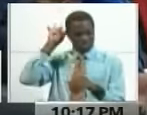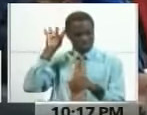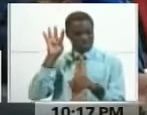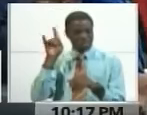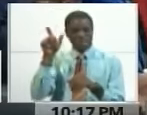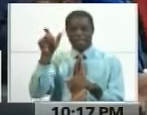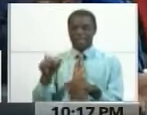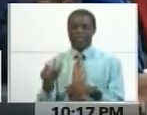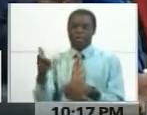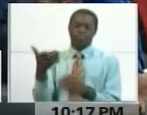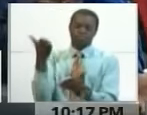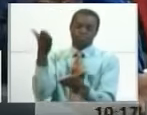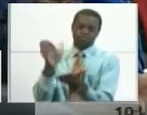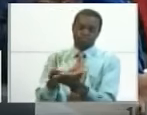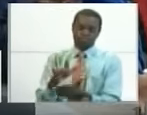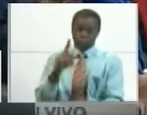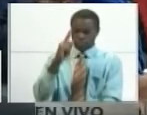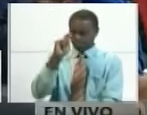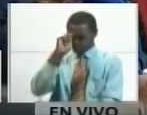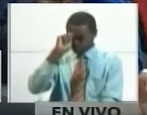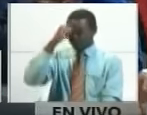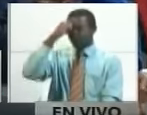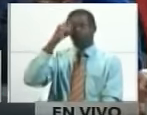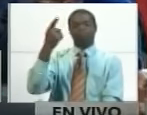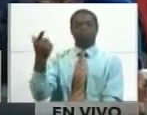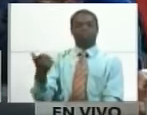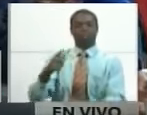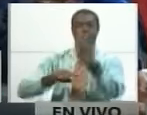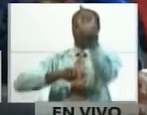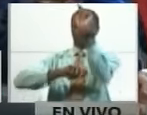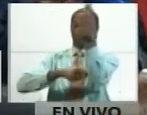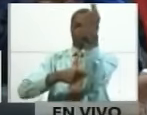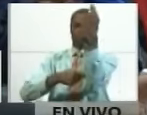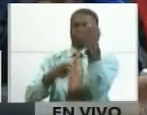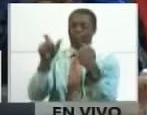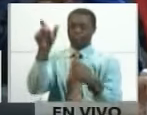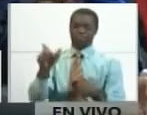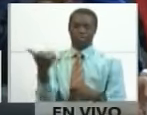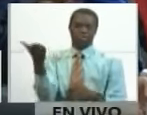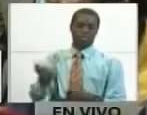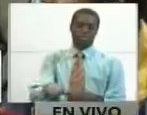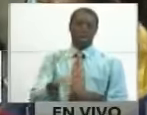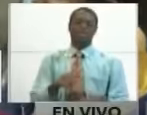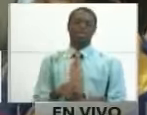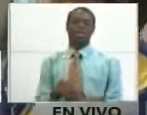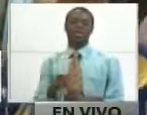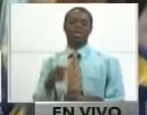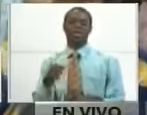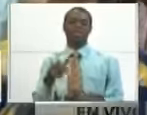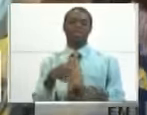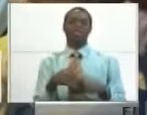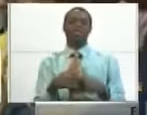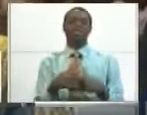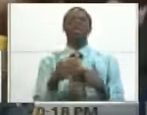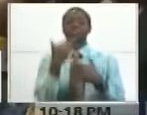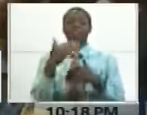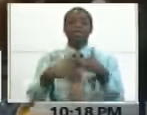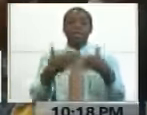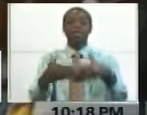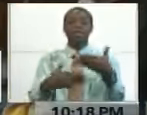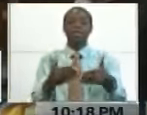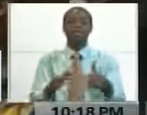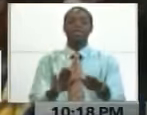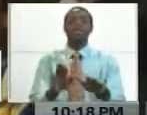diputado mártir, nuestro joven mártir, para lograr el punto irreversible de la revolución,